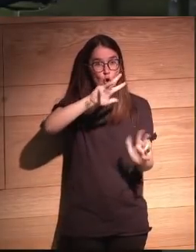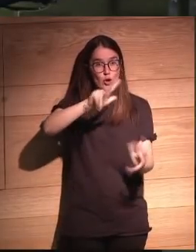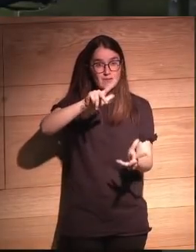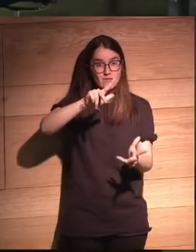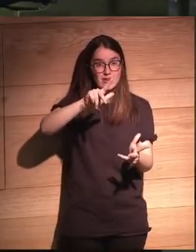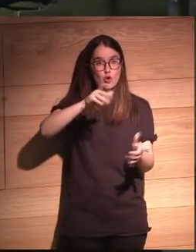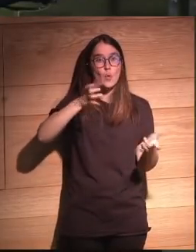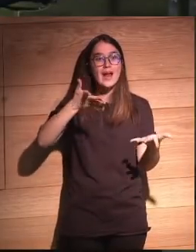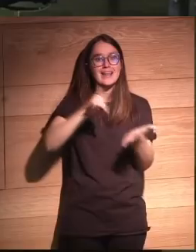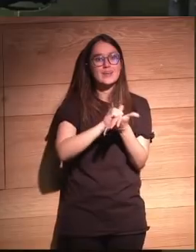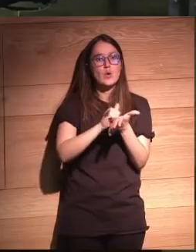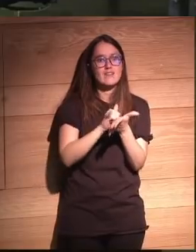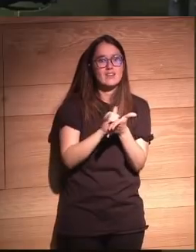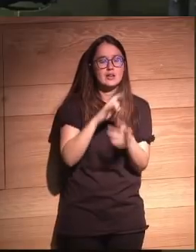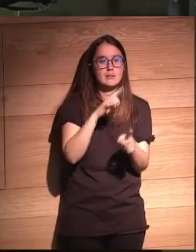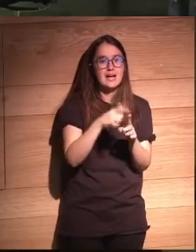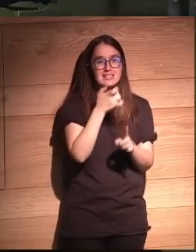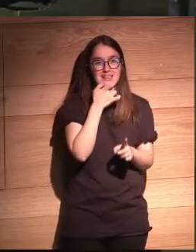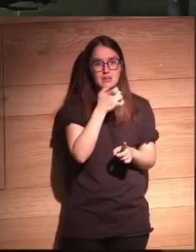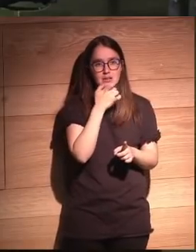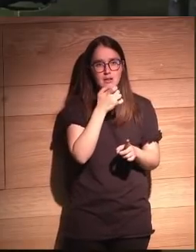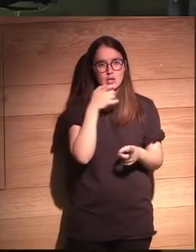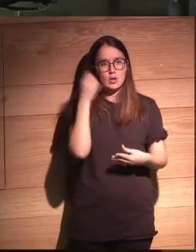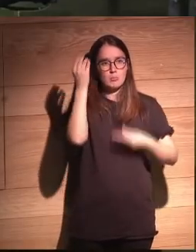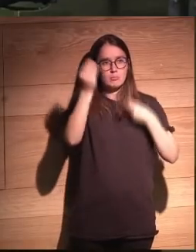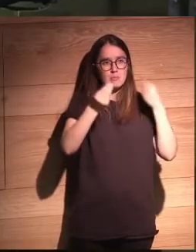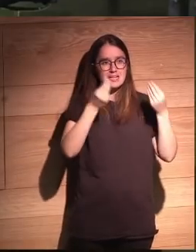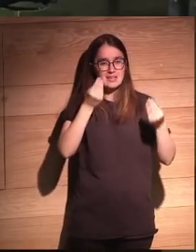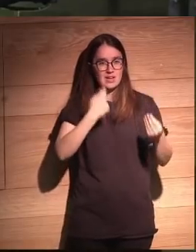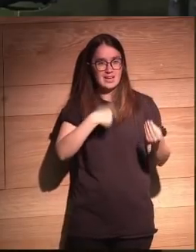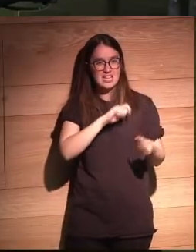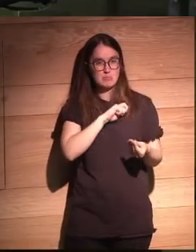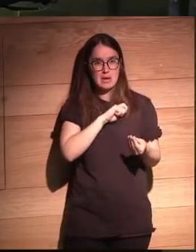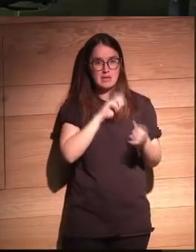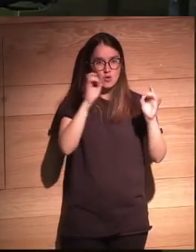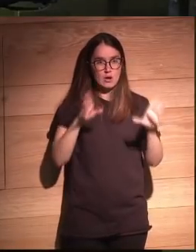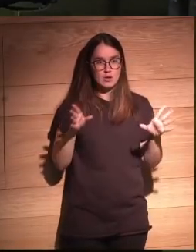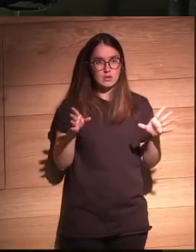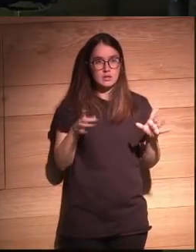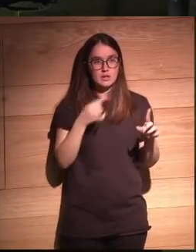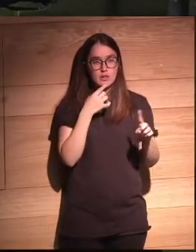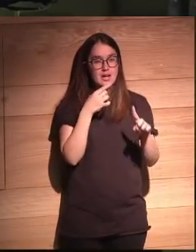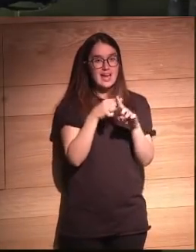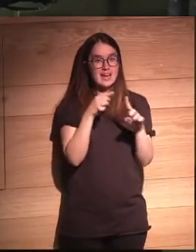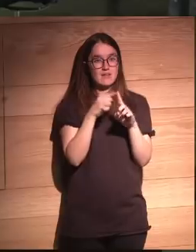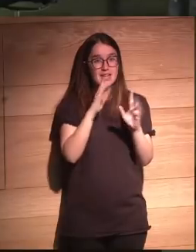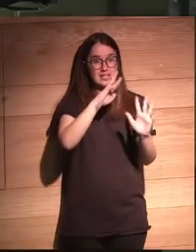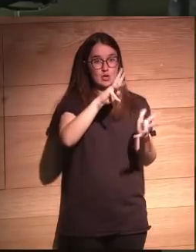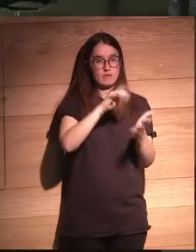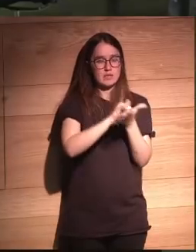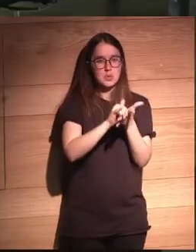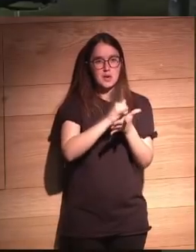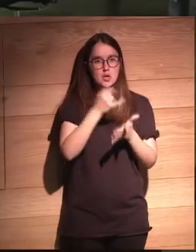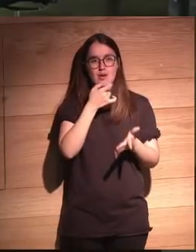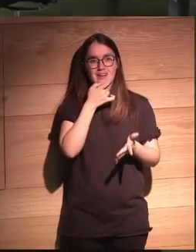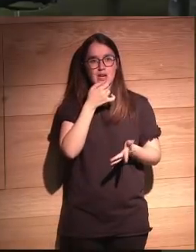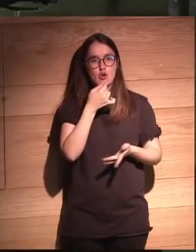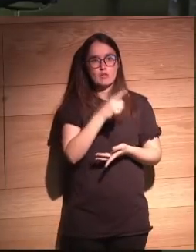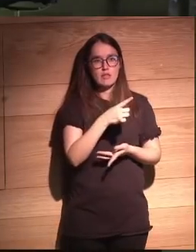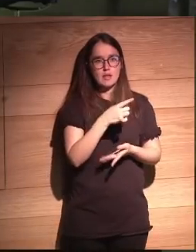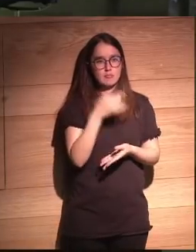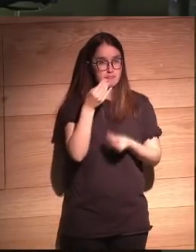York y Inglaterra, etcétera, y me parecía que estábamos en España, o sea, quitábamos las referencias geográficas y